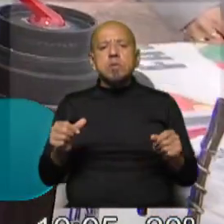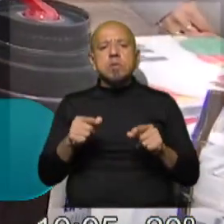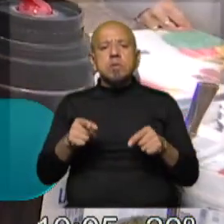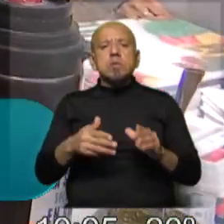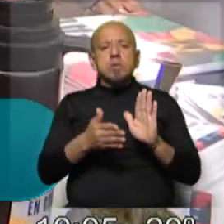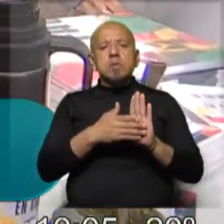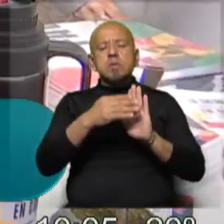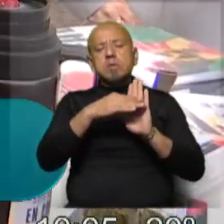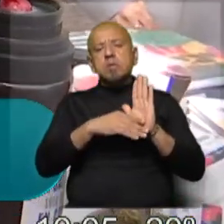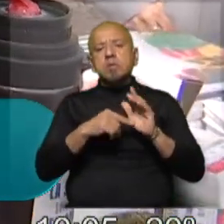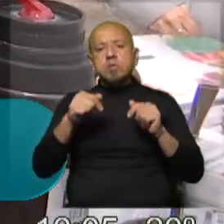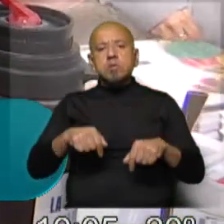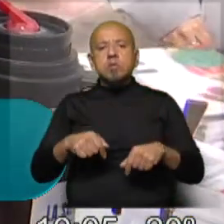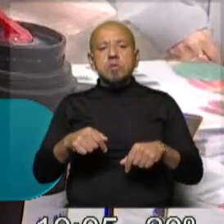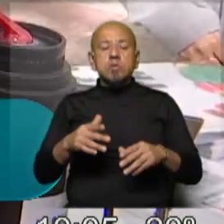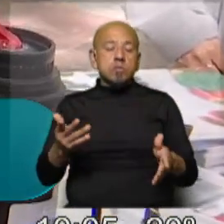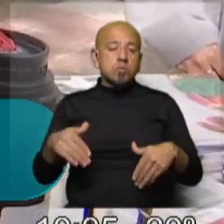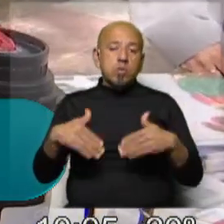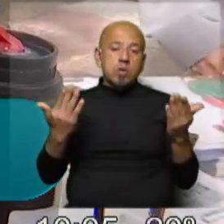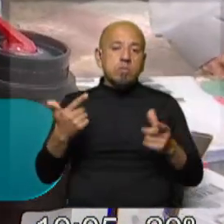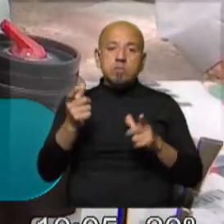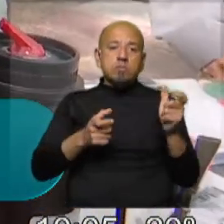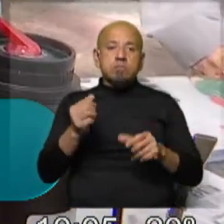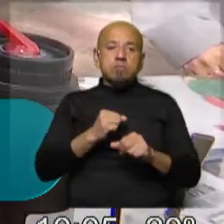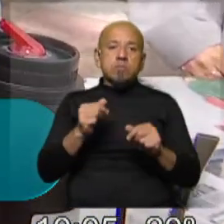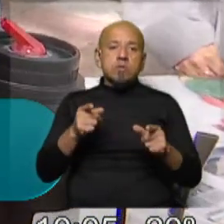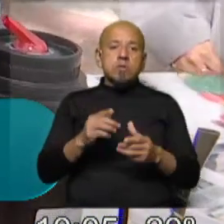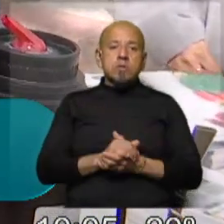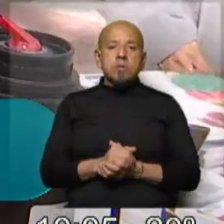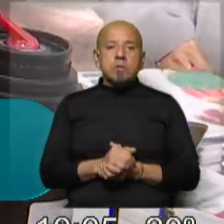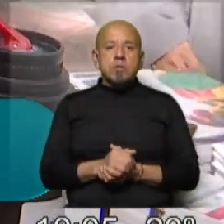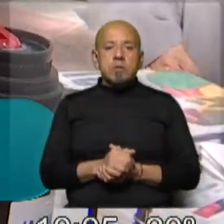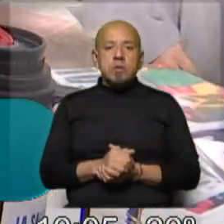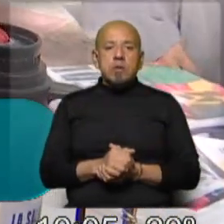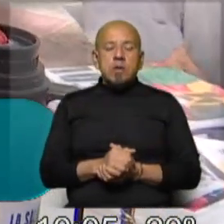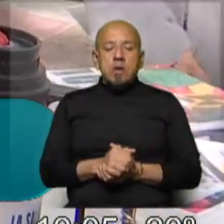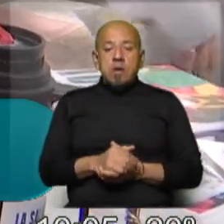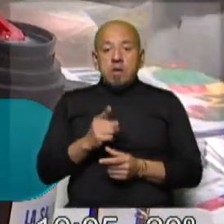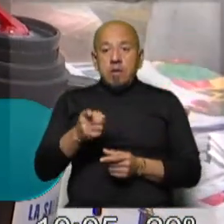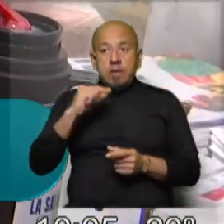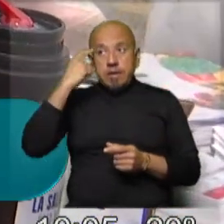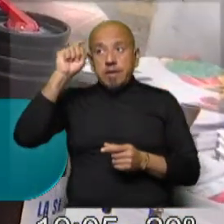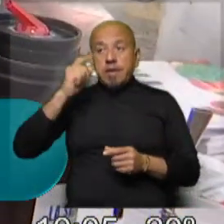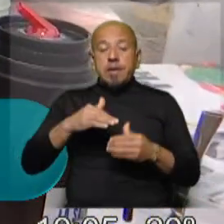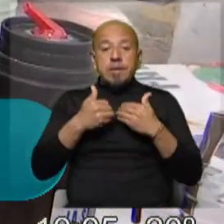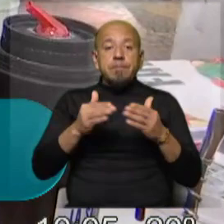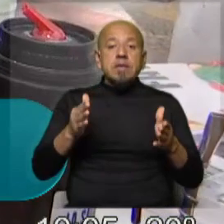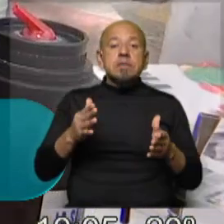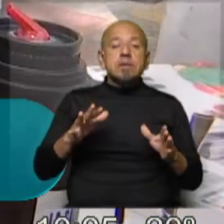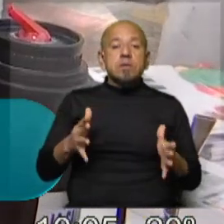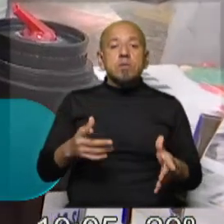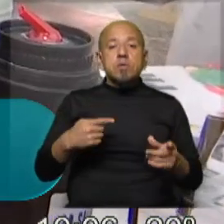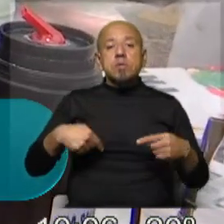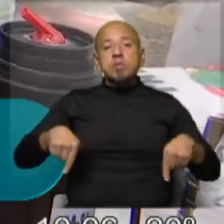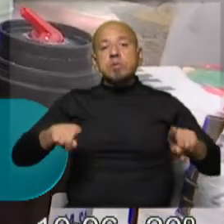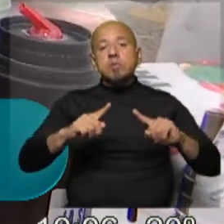plataforma en este día tan especial, en el cual cualquier agente ciudadano puede participar. Bueno, en realidad esta idea surge a partir de la participación en el espacio